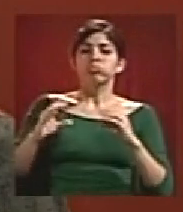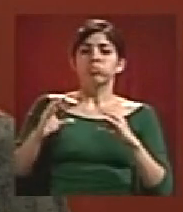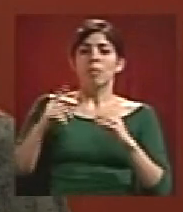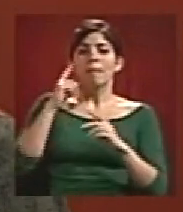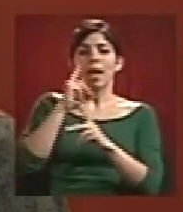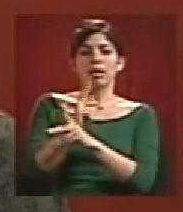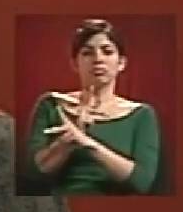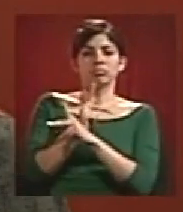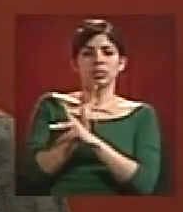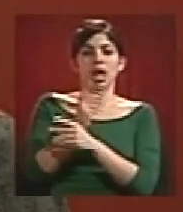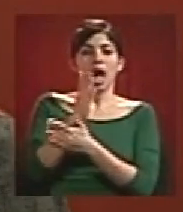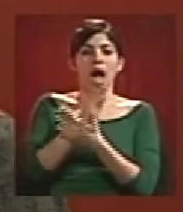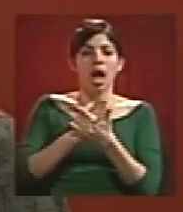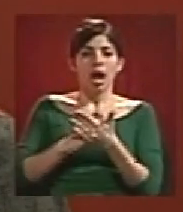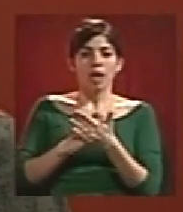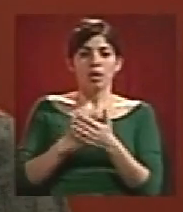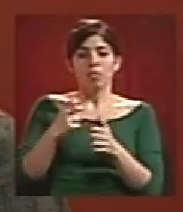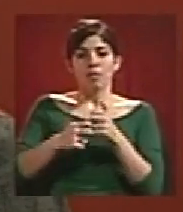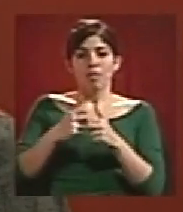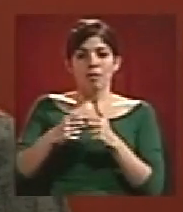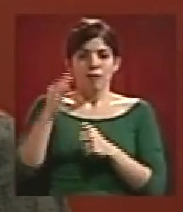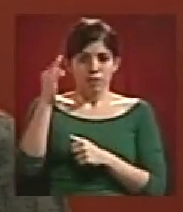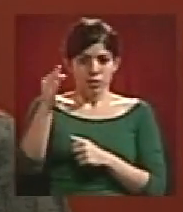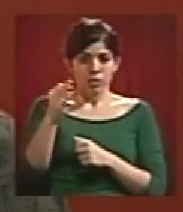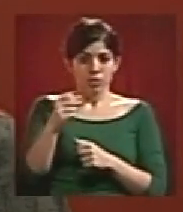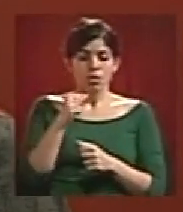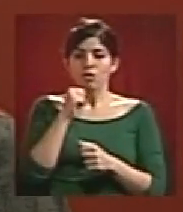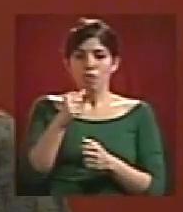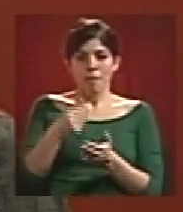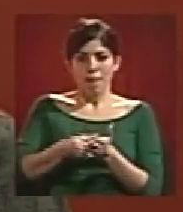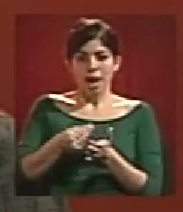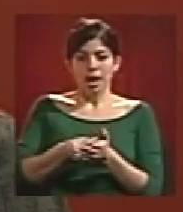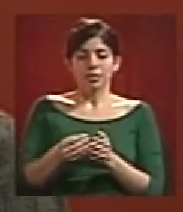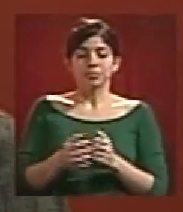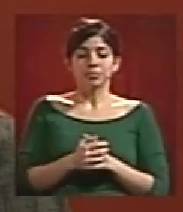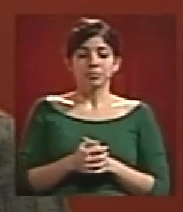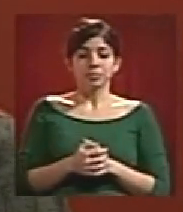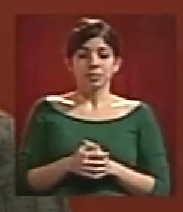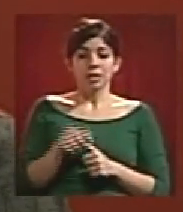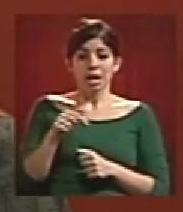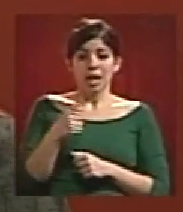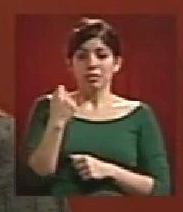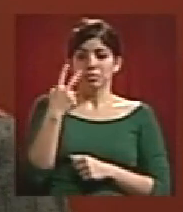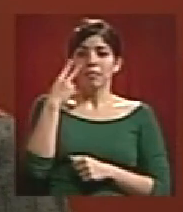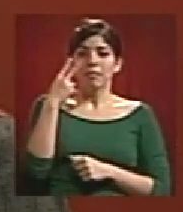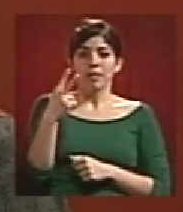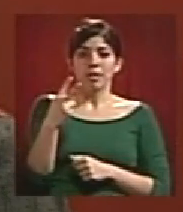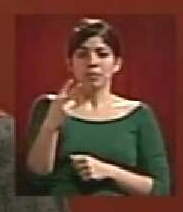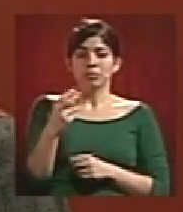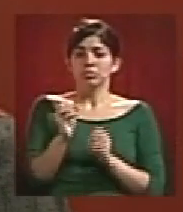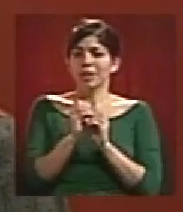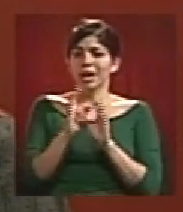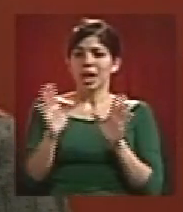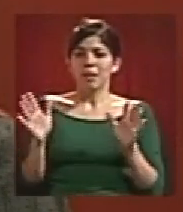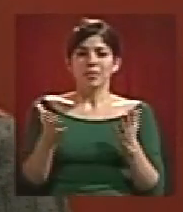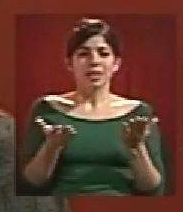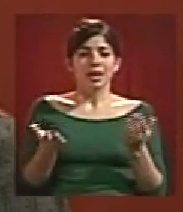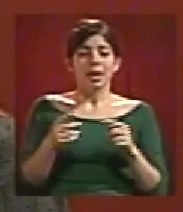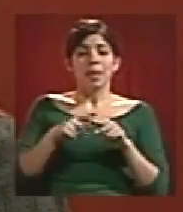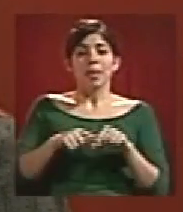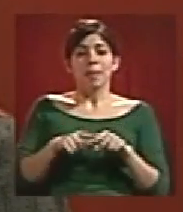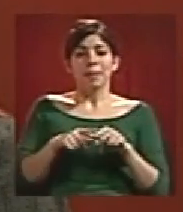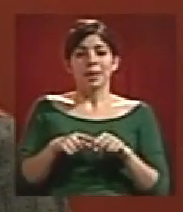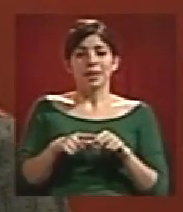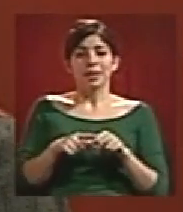un eventual problema de no pago. Y acá acabamos de verlo muy claramente, depende